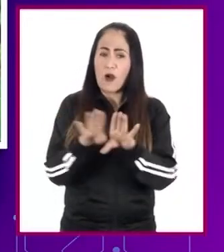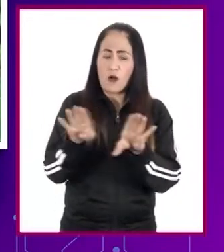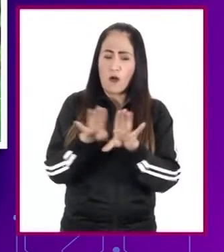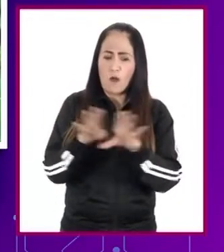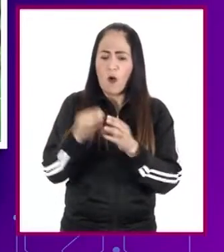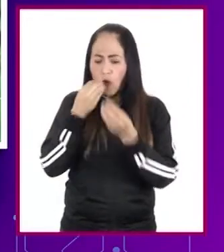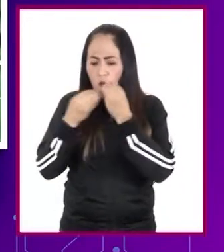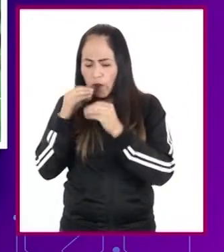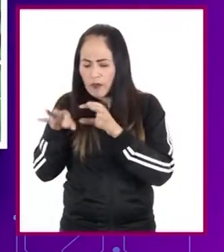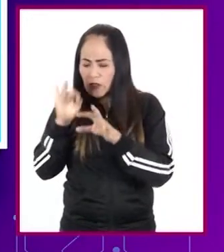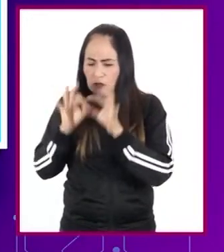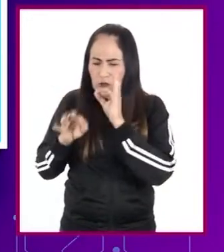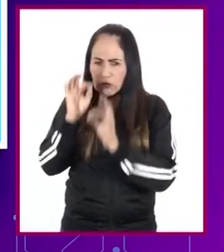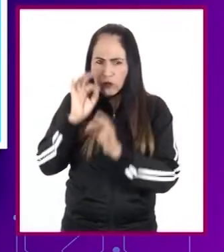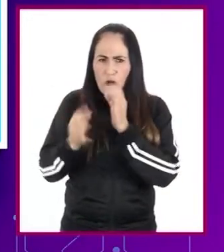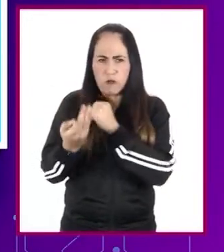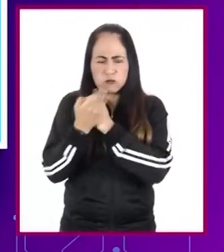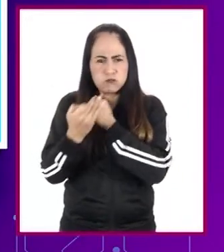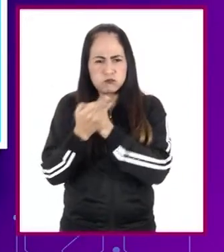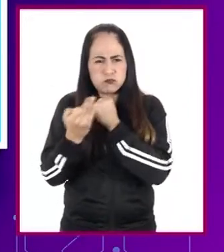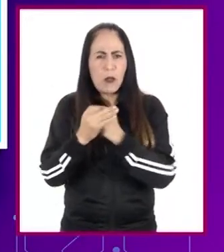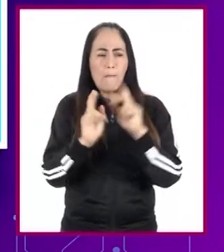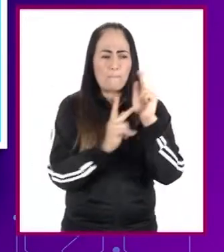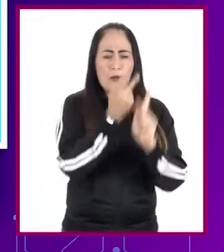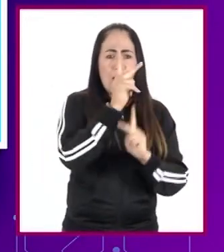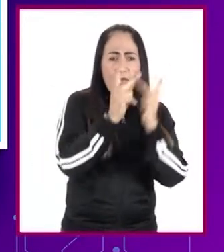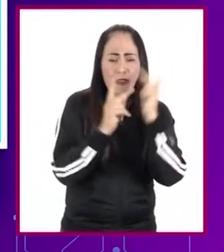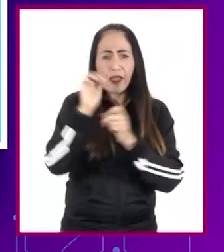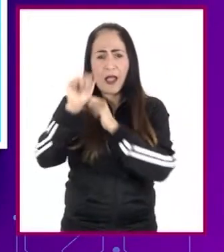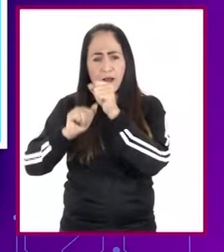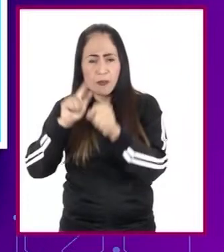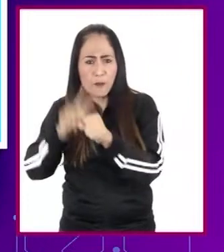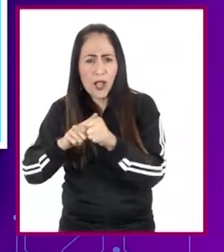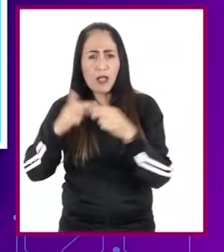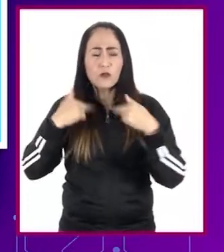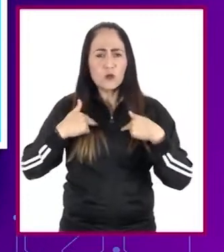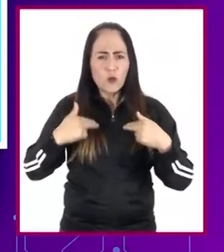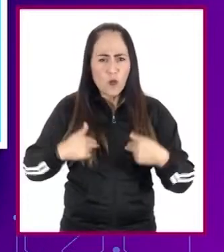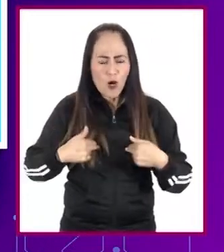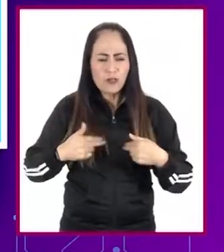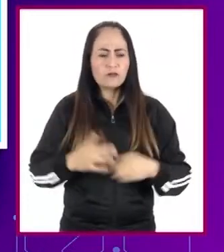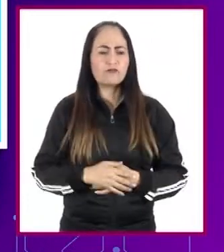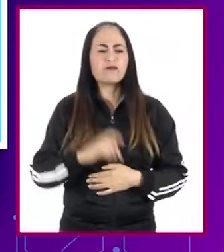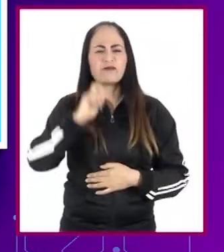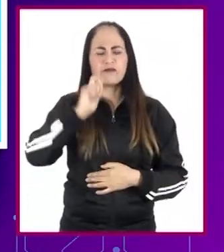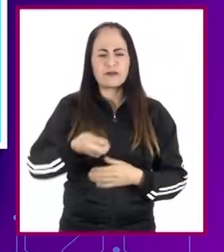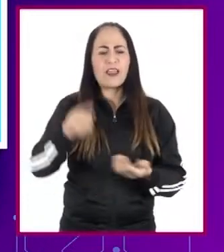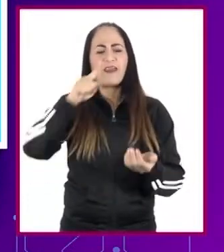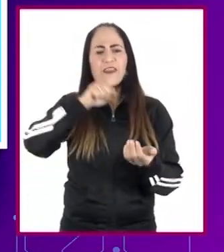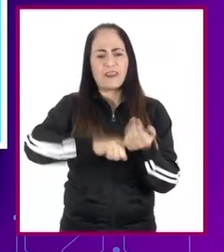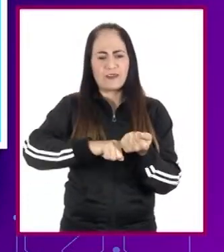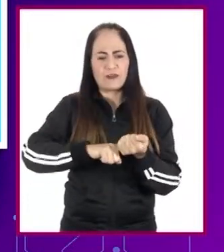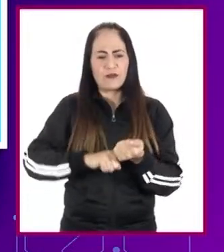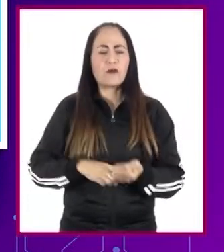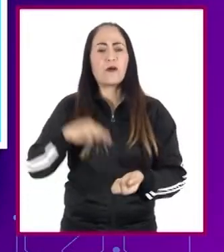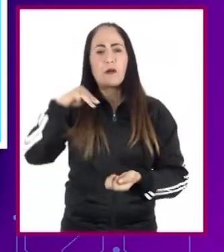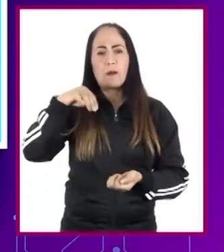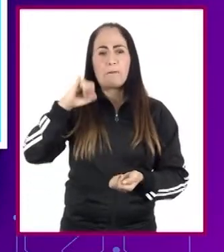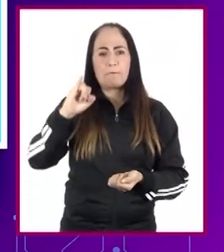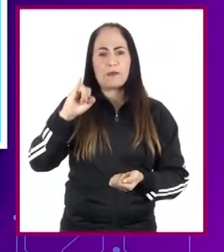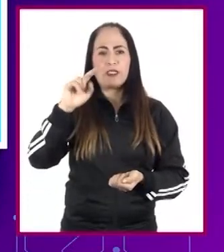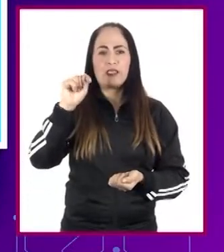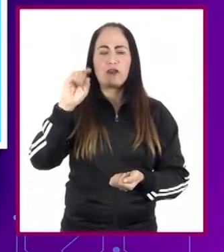los alimentos. En las células de las plantas, de los animales y del ser humano, se encuentra el organelo denominado